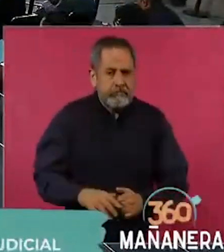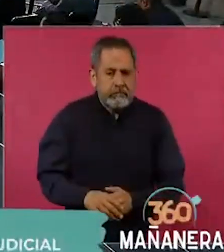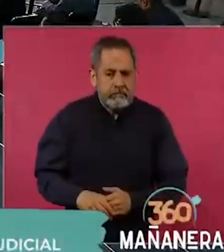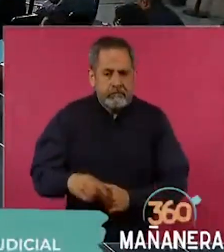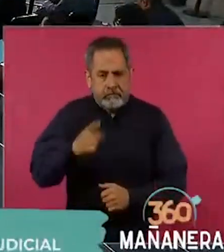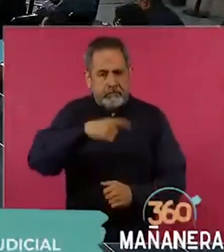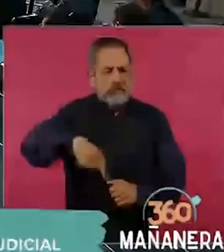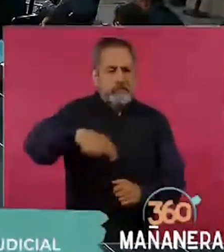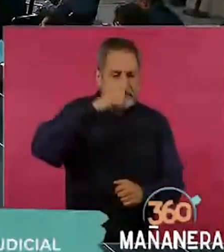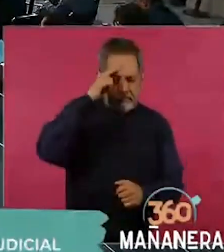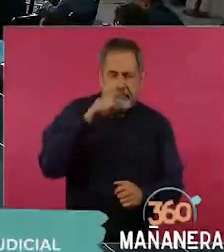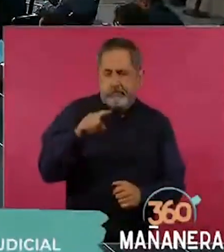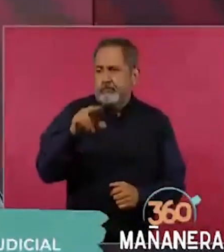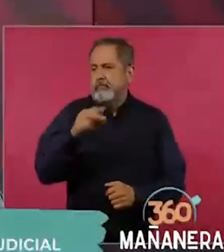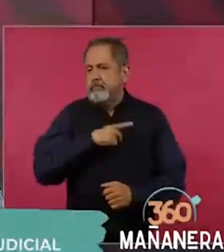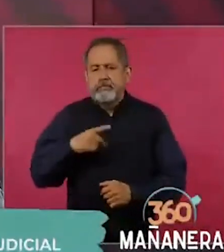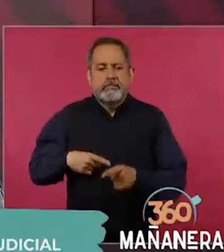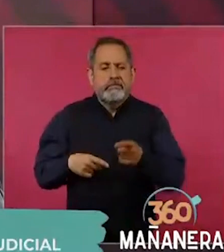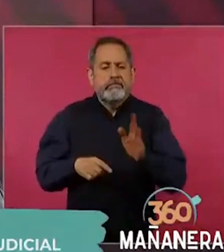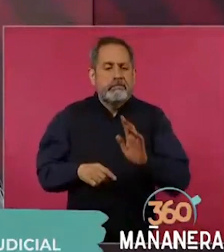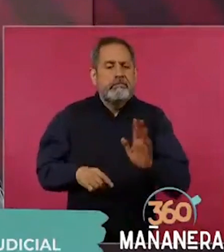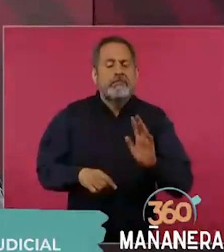para que no aplique aquello de